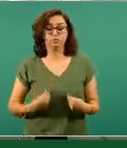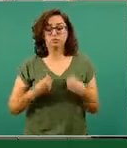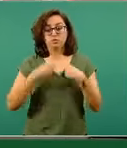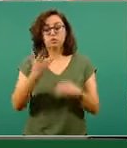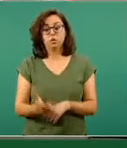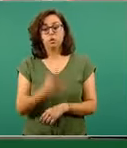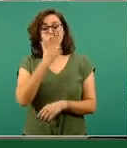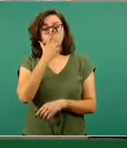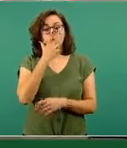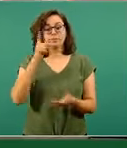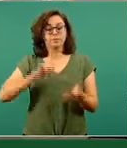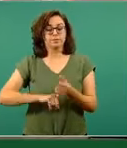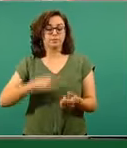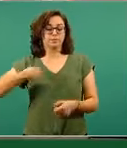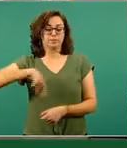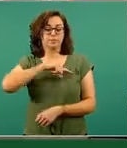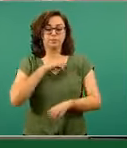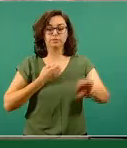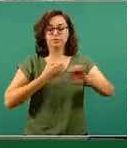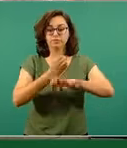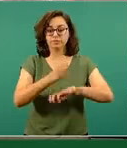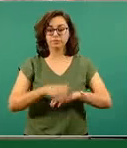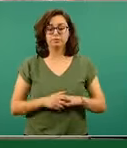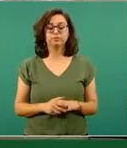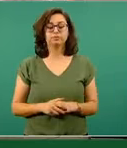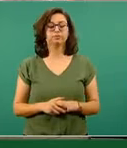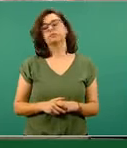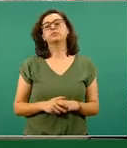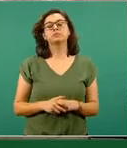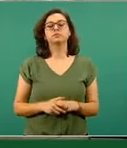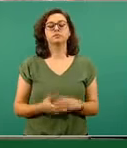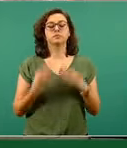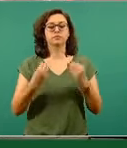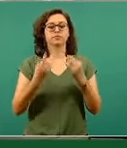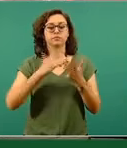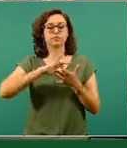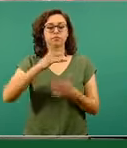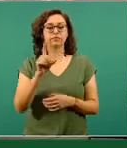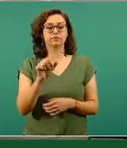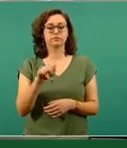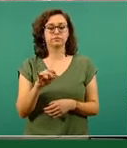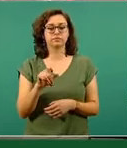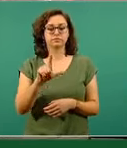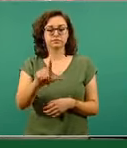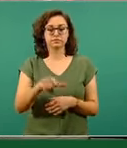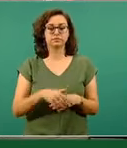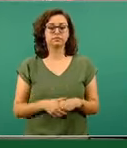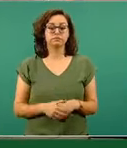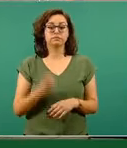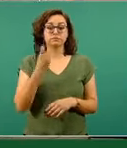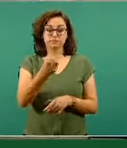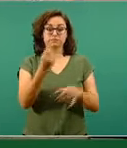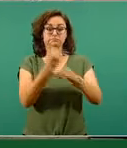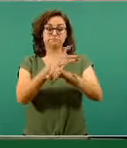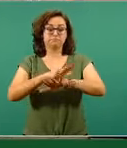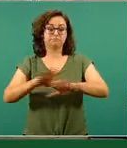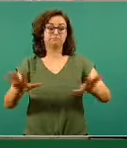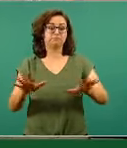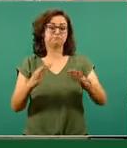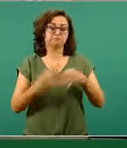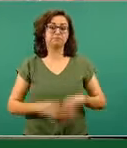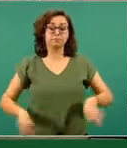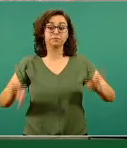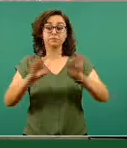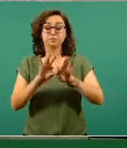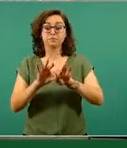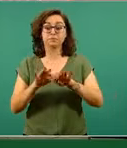estado. Muchas gracias, gracias Daniel, también creo que es muy importante que se conozca eso, un